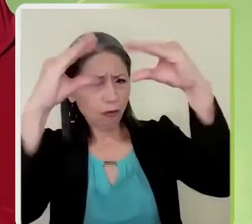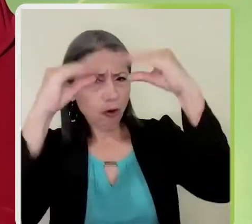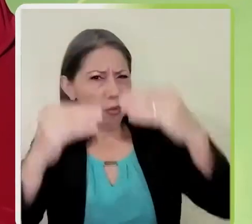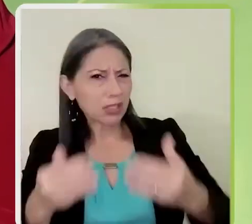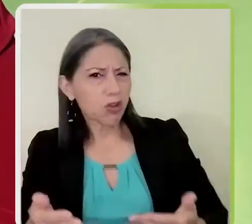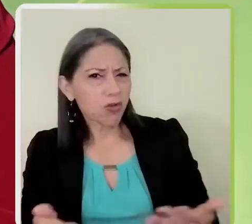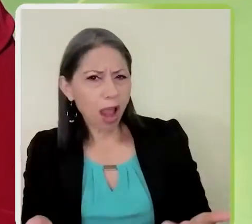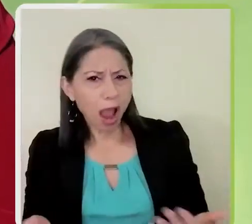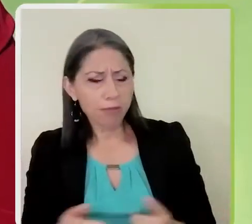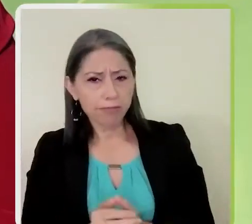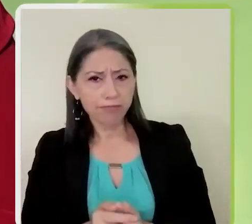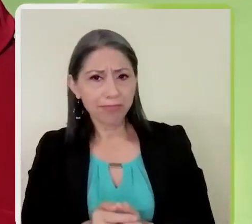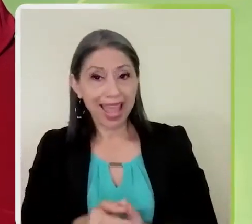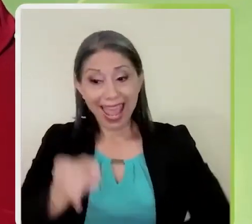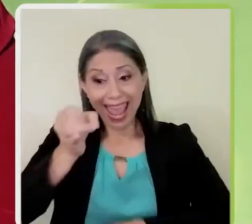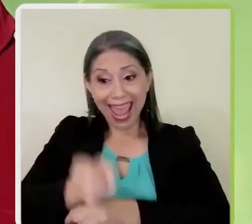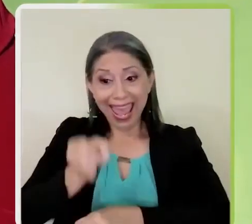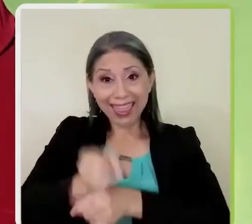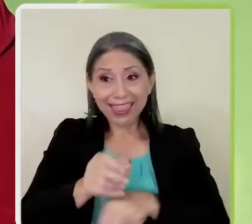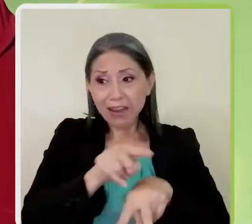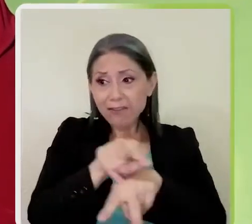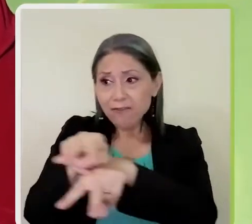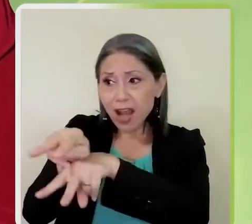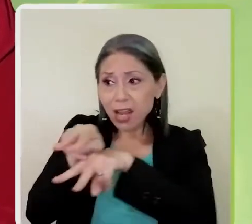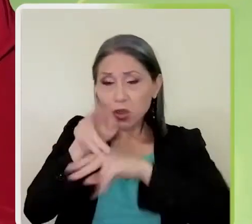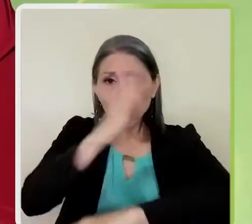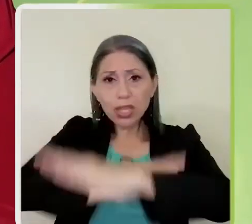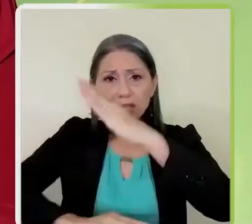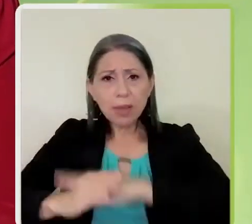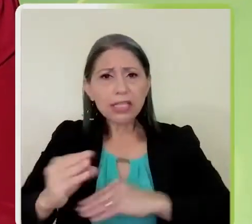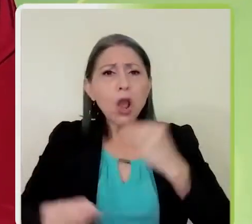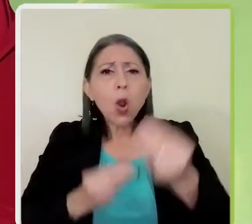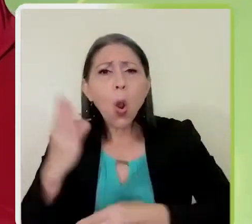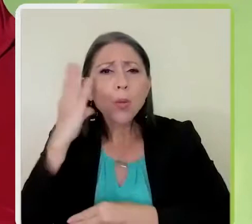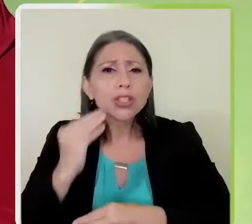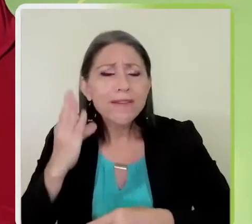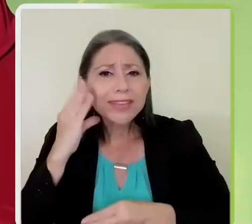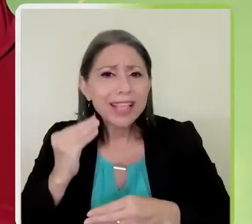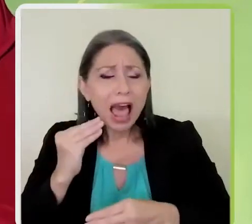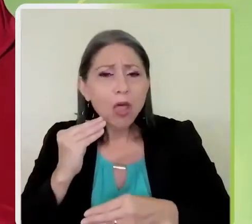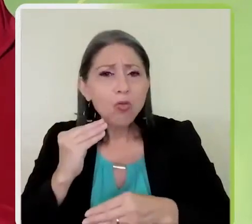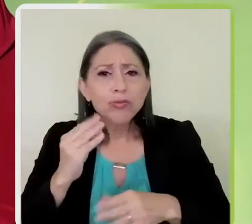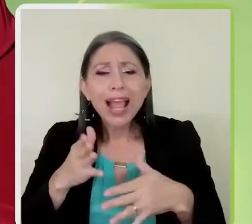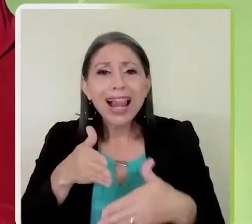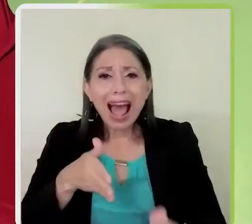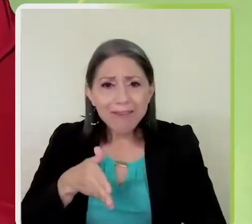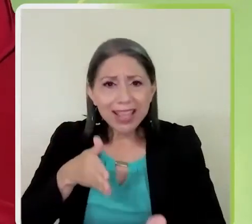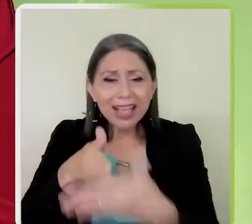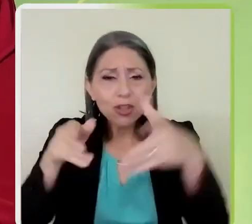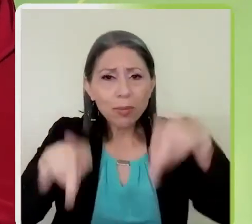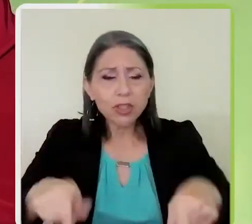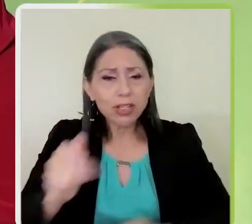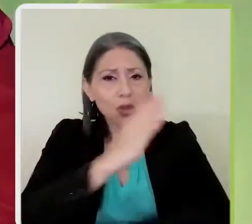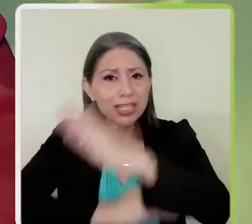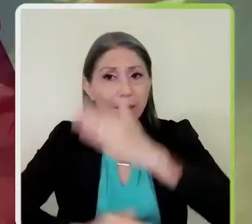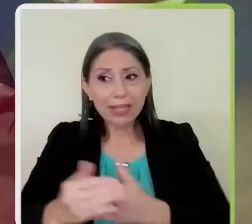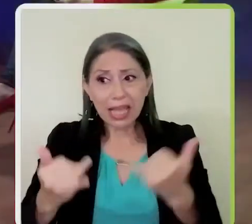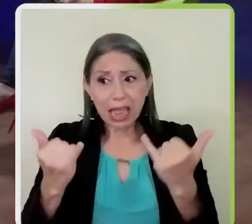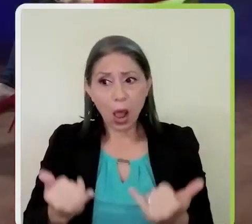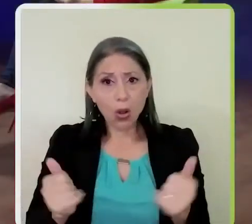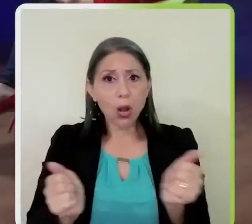se ha vivido desde el ente rector la afectación de la población en condición de discapacidad en el país a raíz de esta crisis